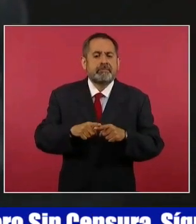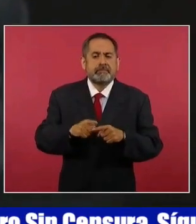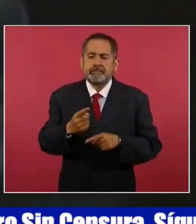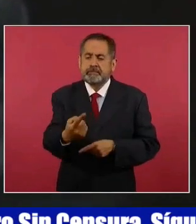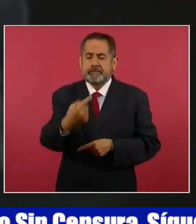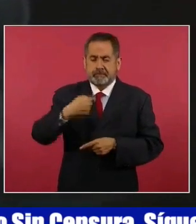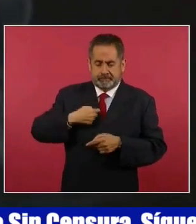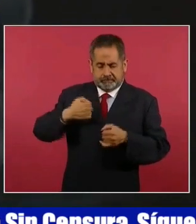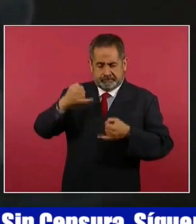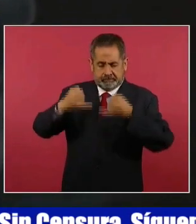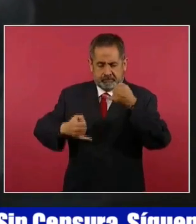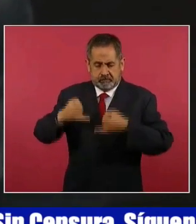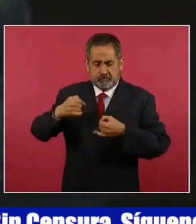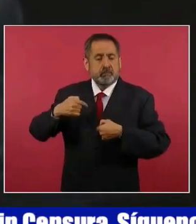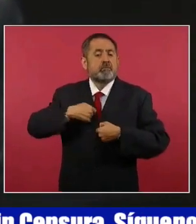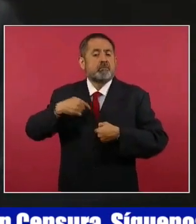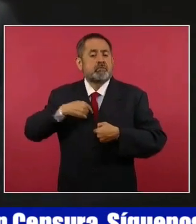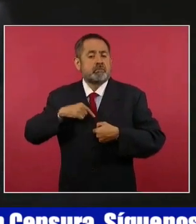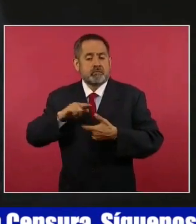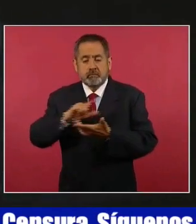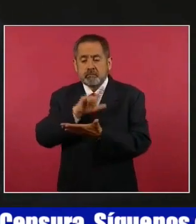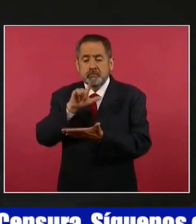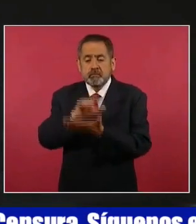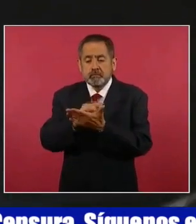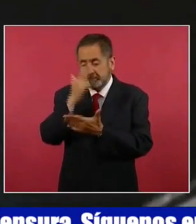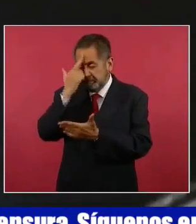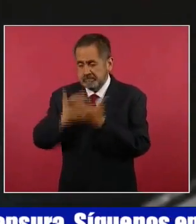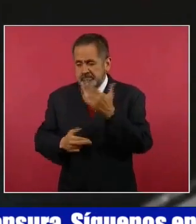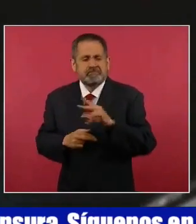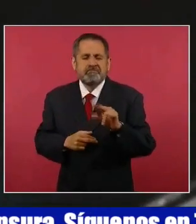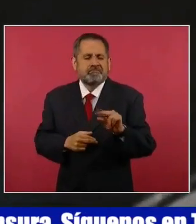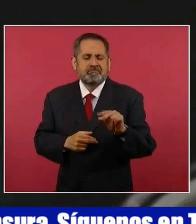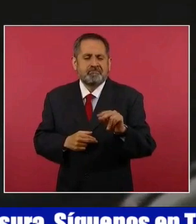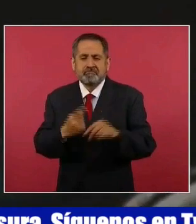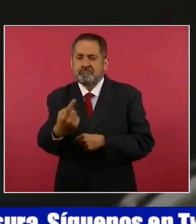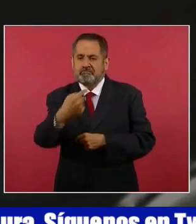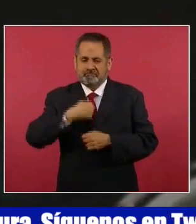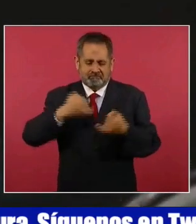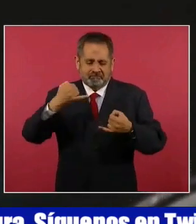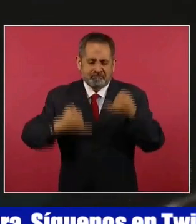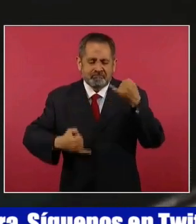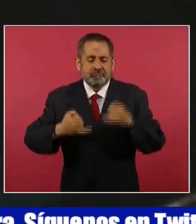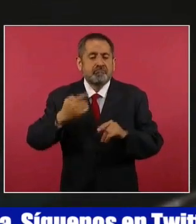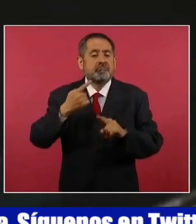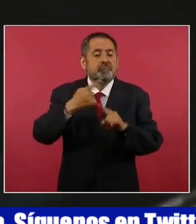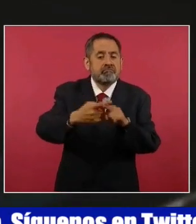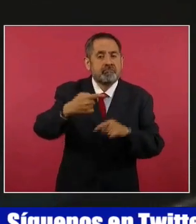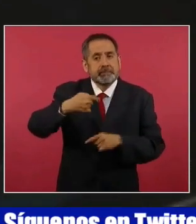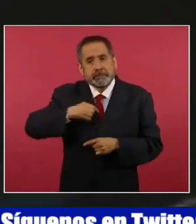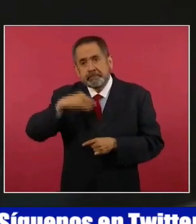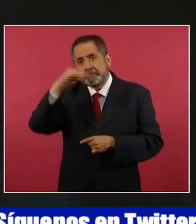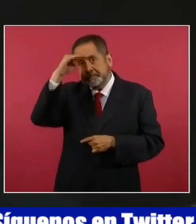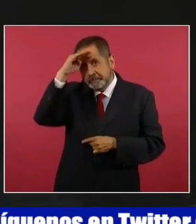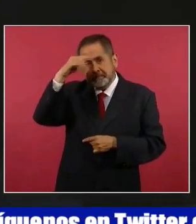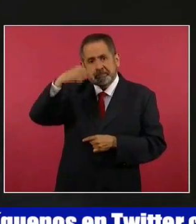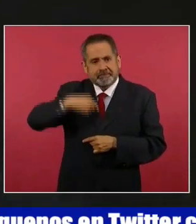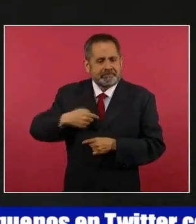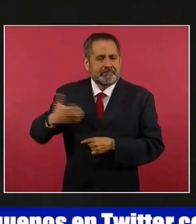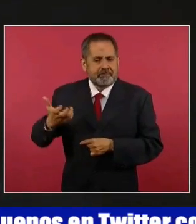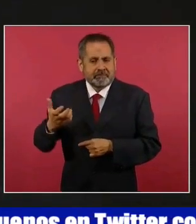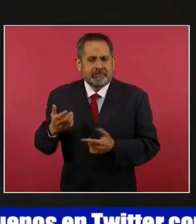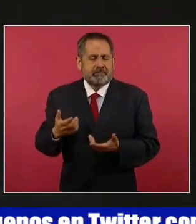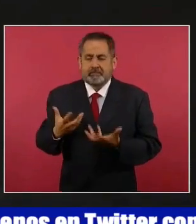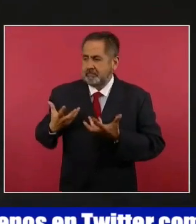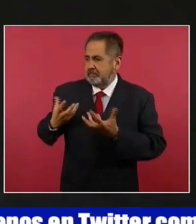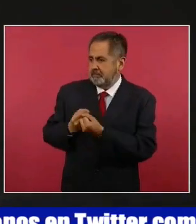bien el PRIAN. Hay que recordar a Gabriela Cuevas, a Jorge Lara, ambos del PAN, que fueron a